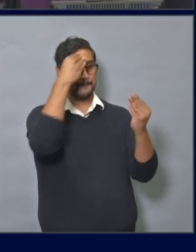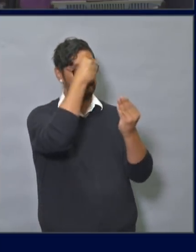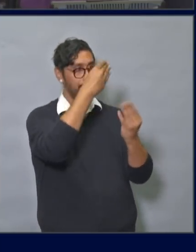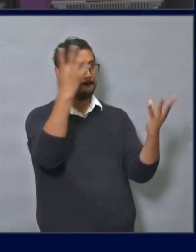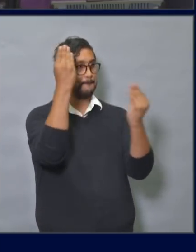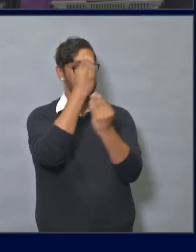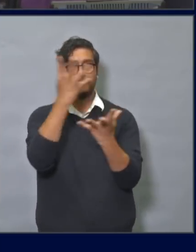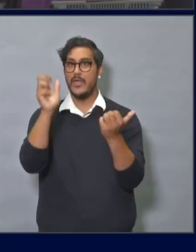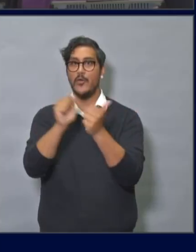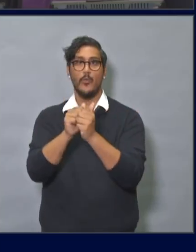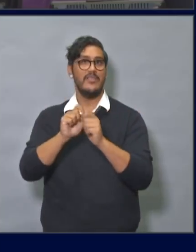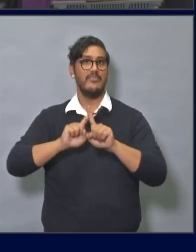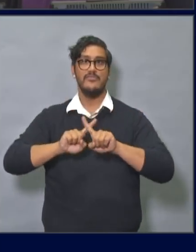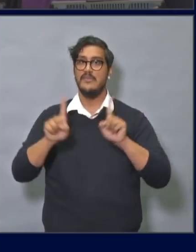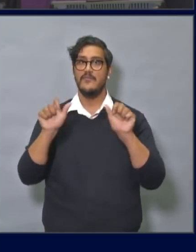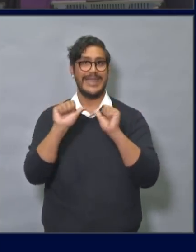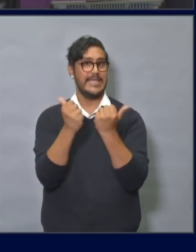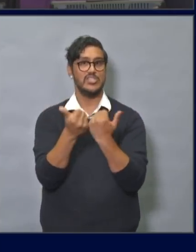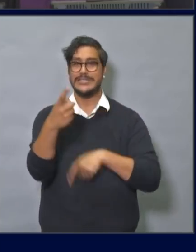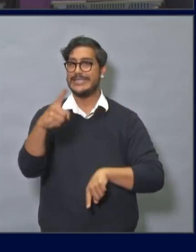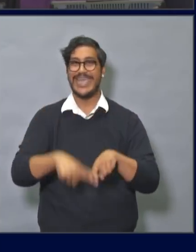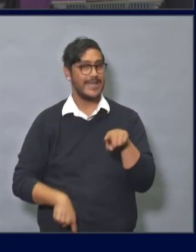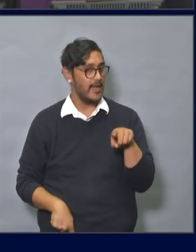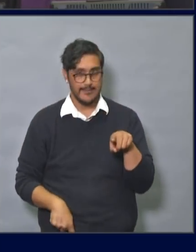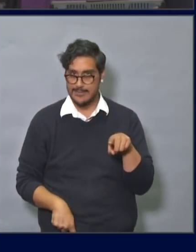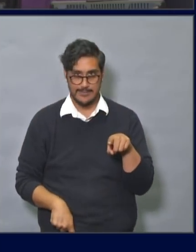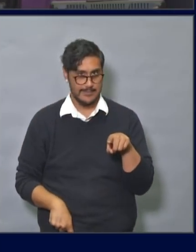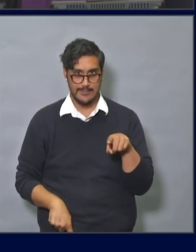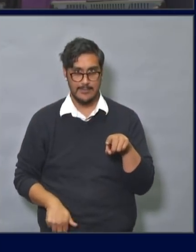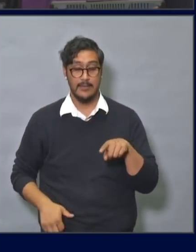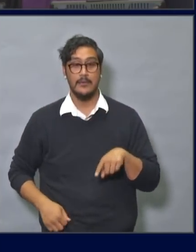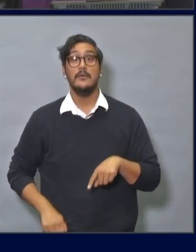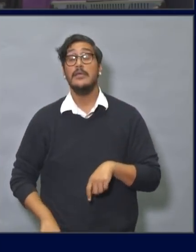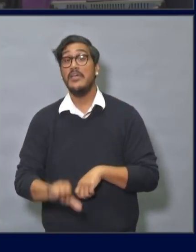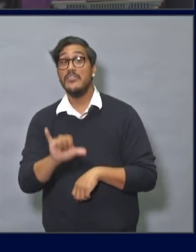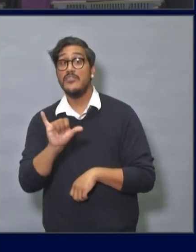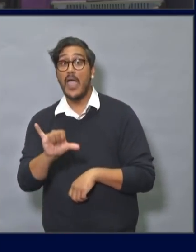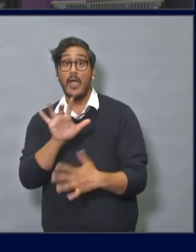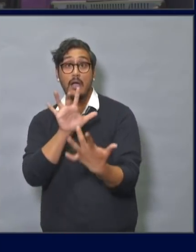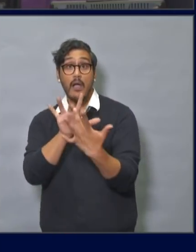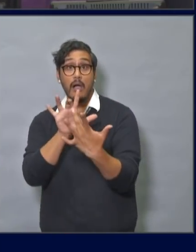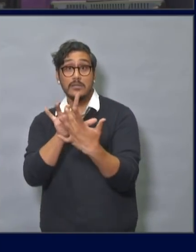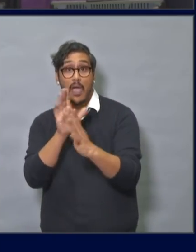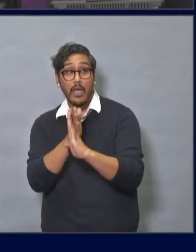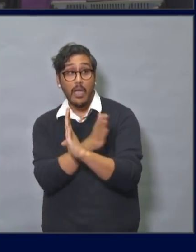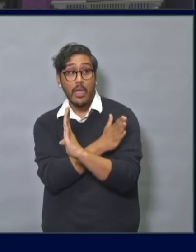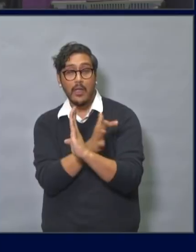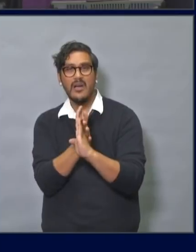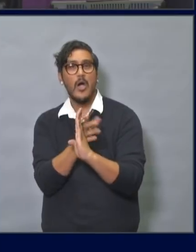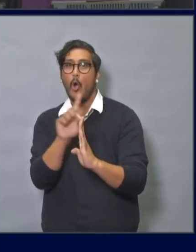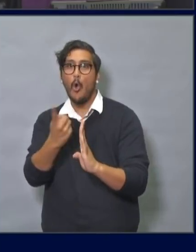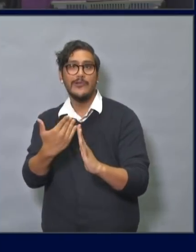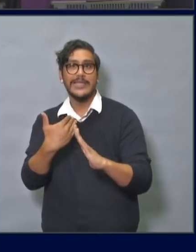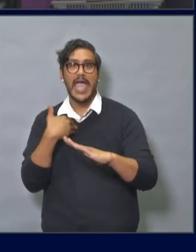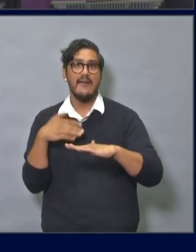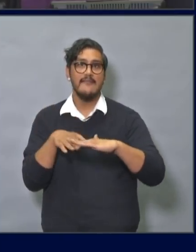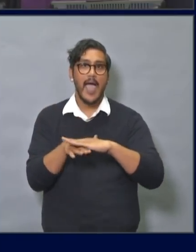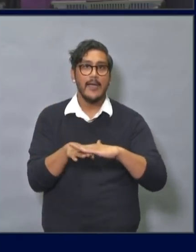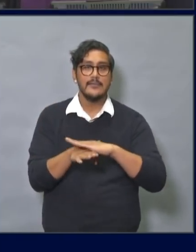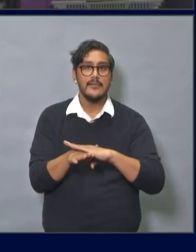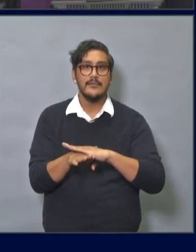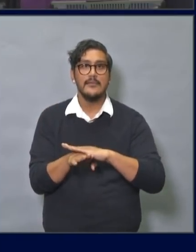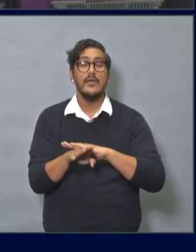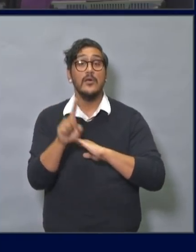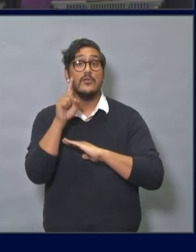otras agencias o individuos. Y los rastreadores de contactos solo tienen acceso a casos y